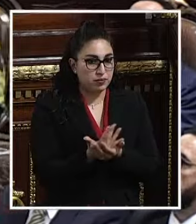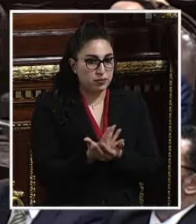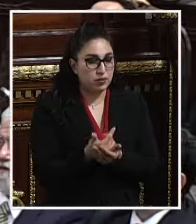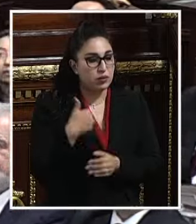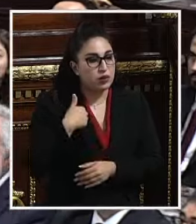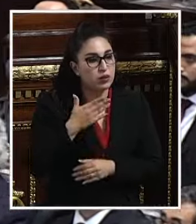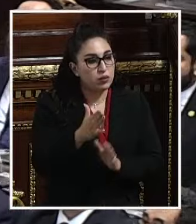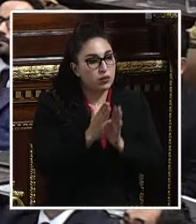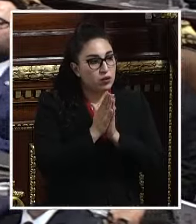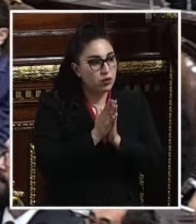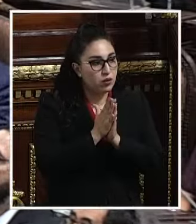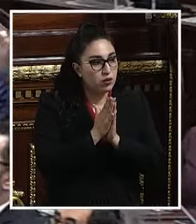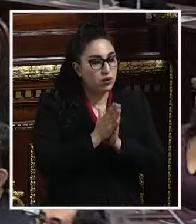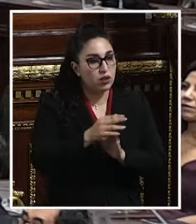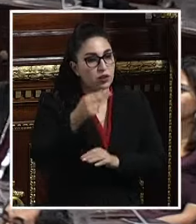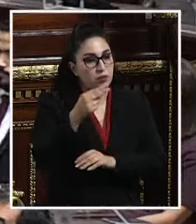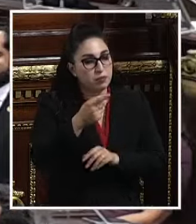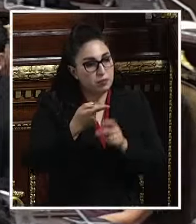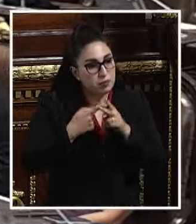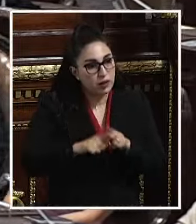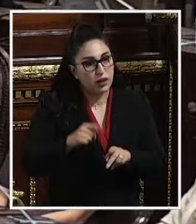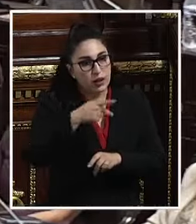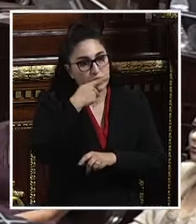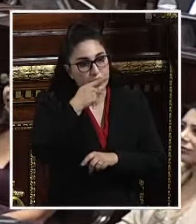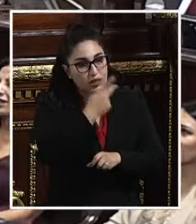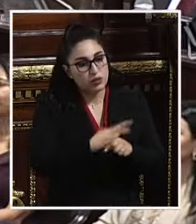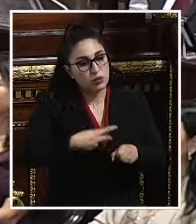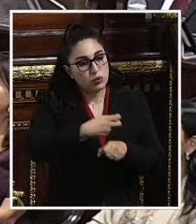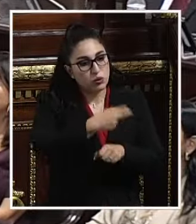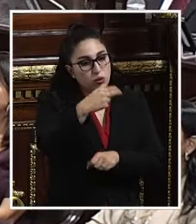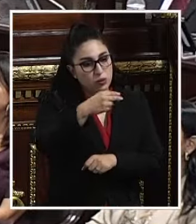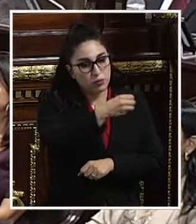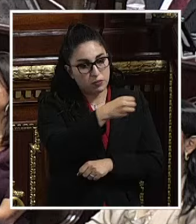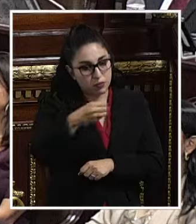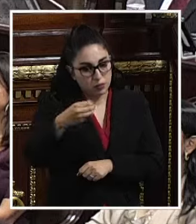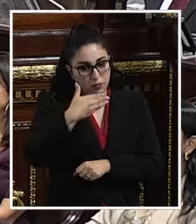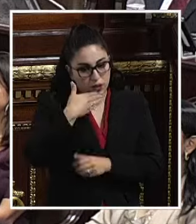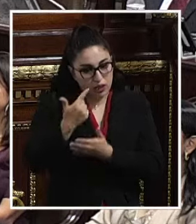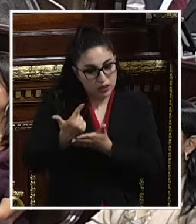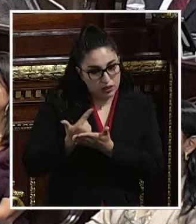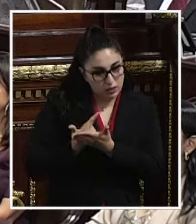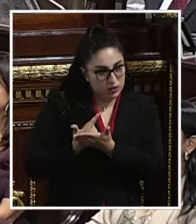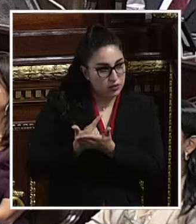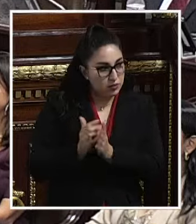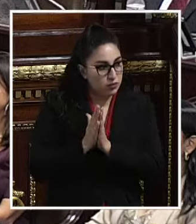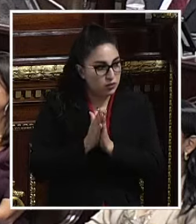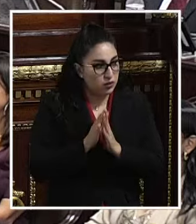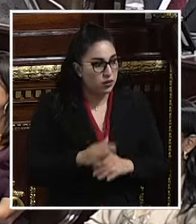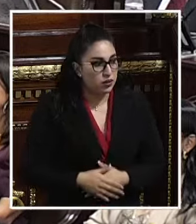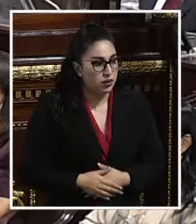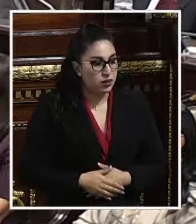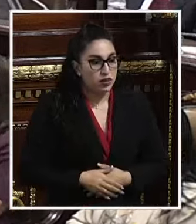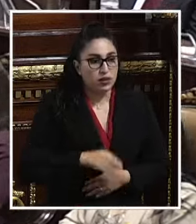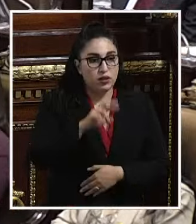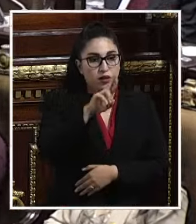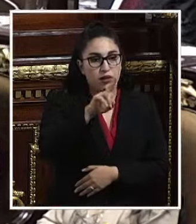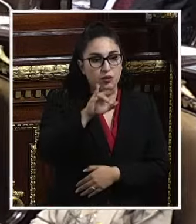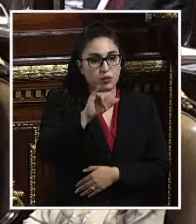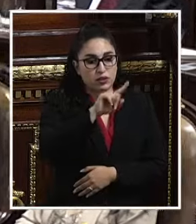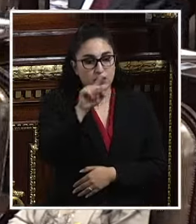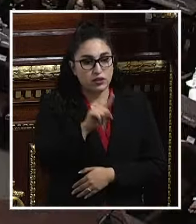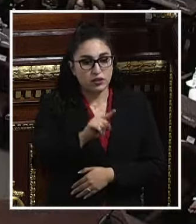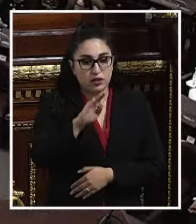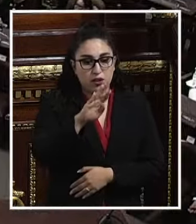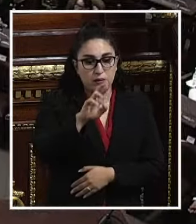les recordamos que es empezando por el apellido, para que sea más fácil ubicar. Buenos días, Ruiz Aguilar Brenda,